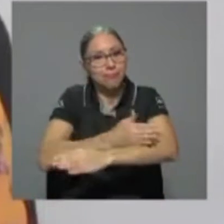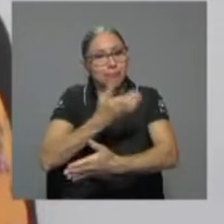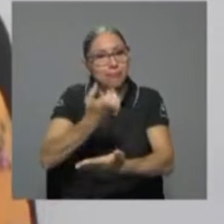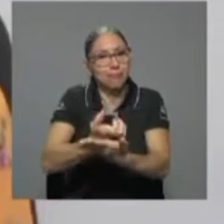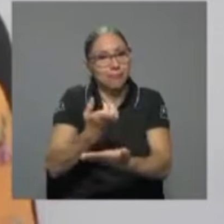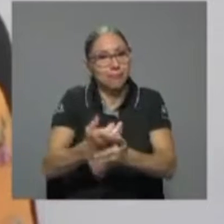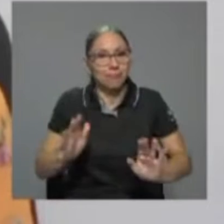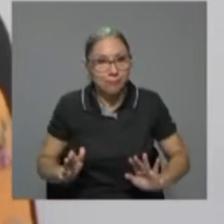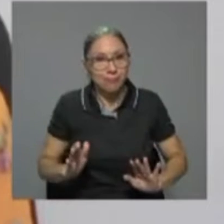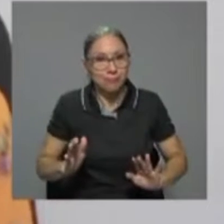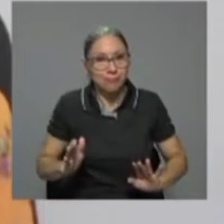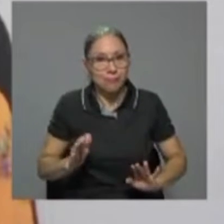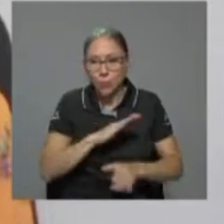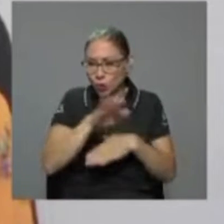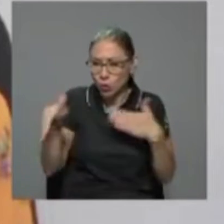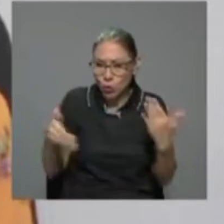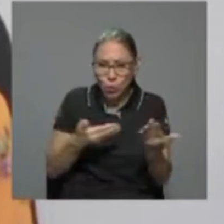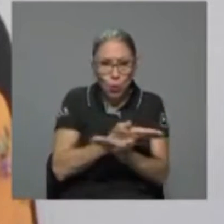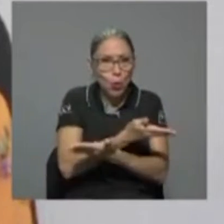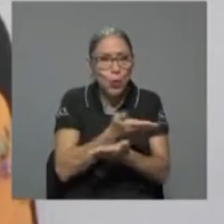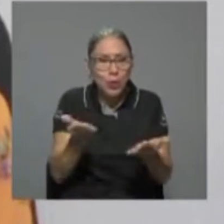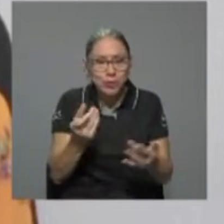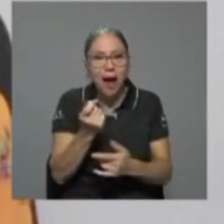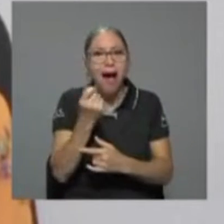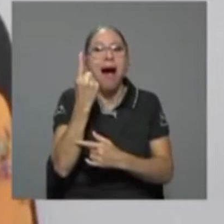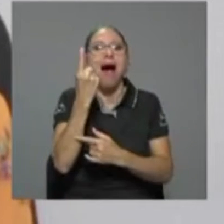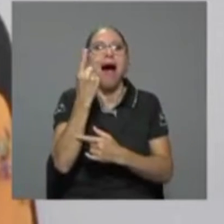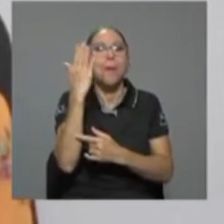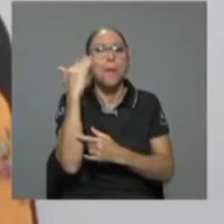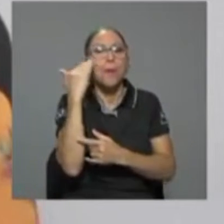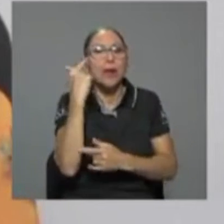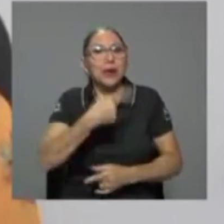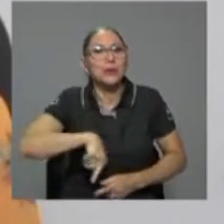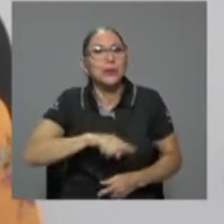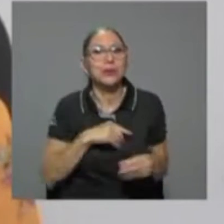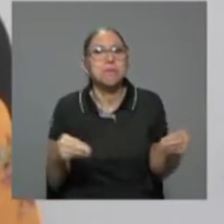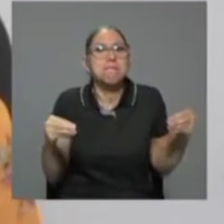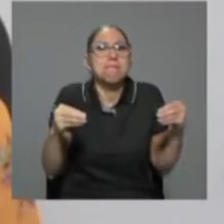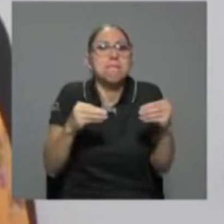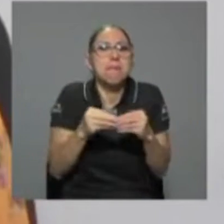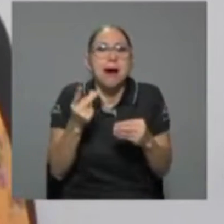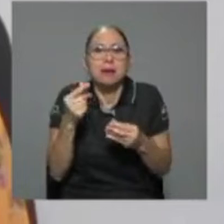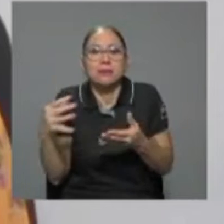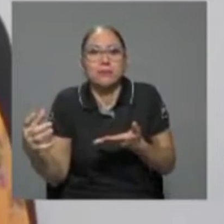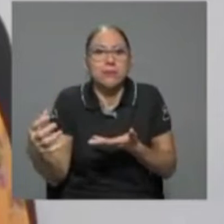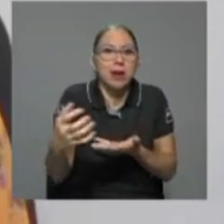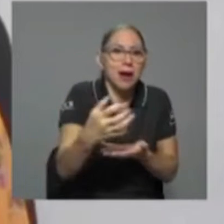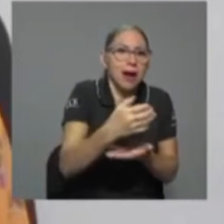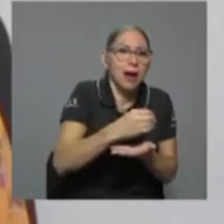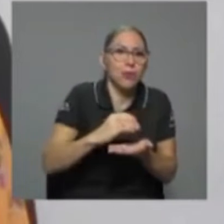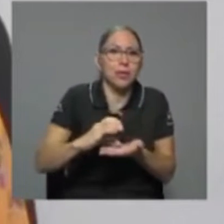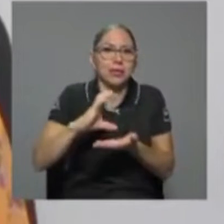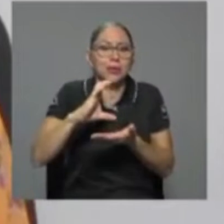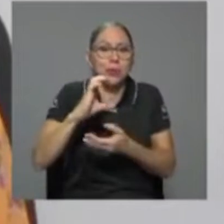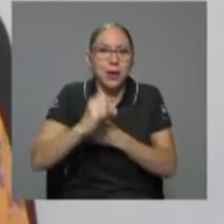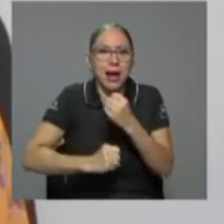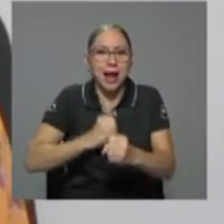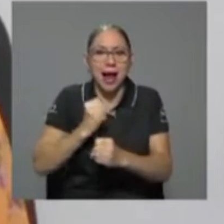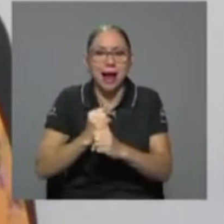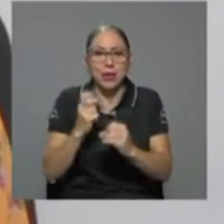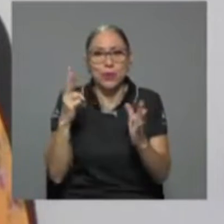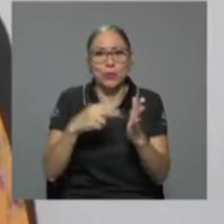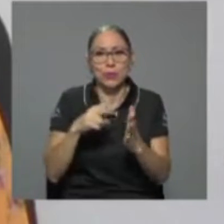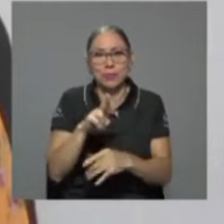explica que hayamos tenido una mayor recaudación para el 2021. De